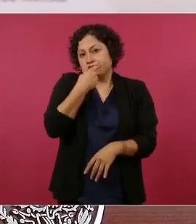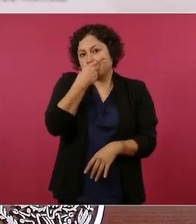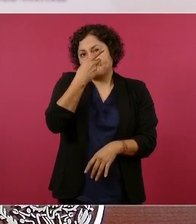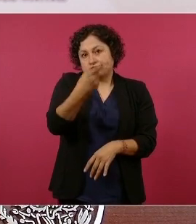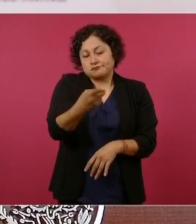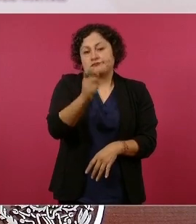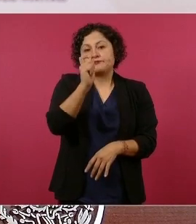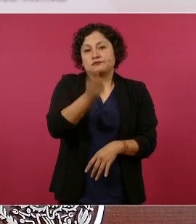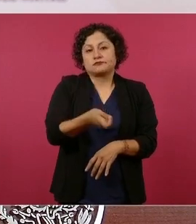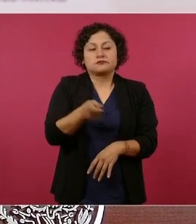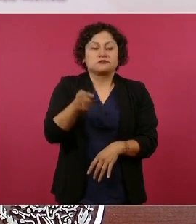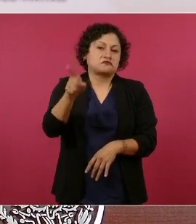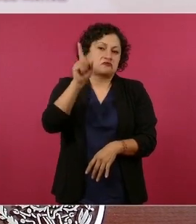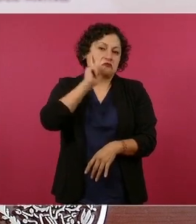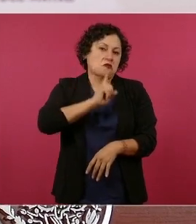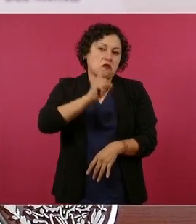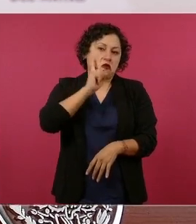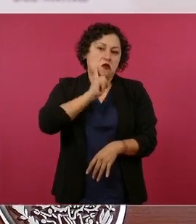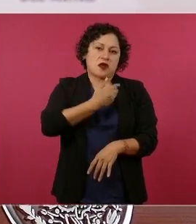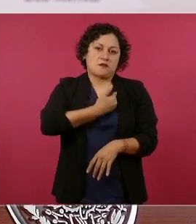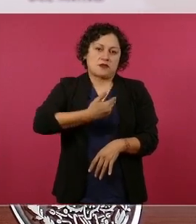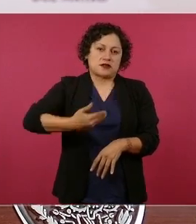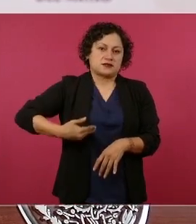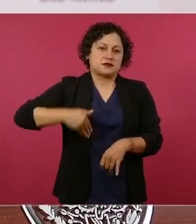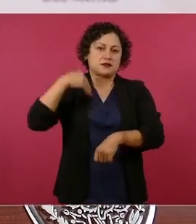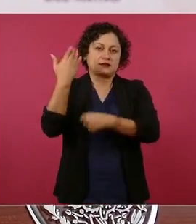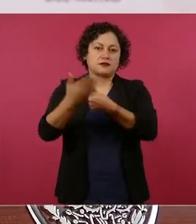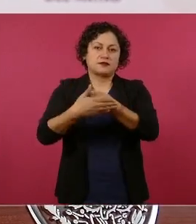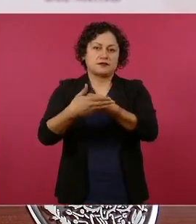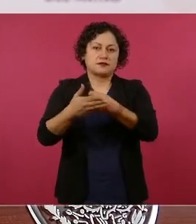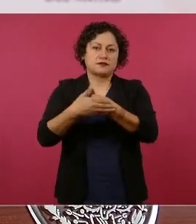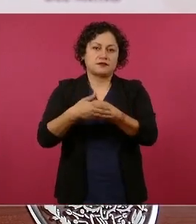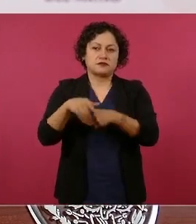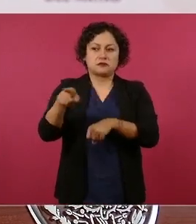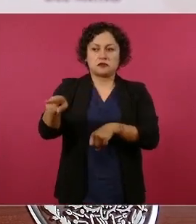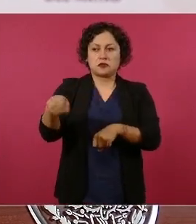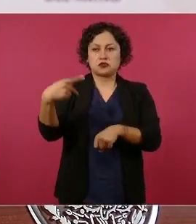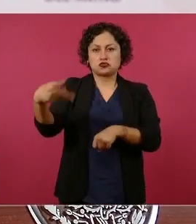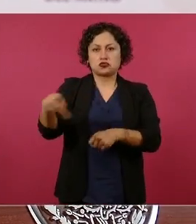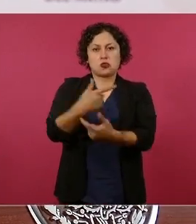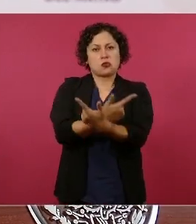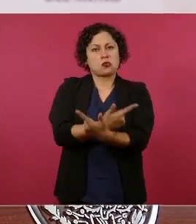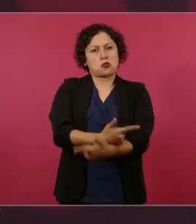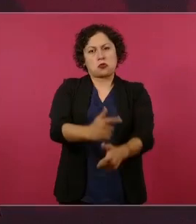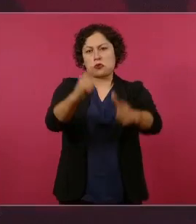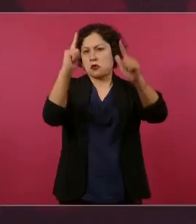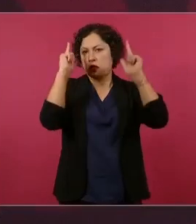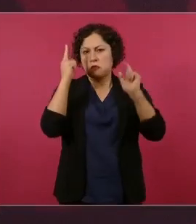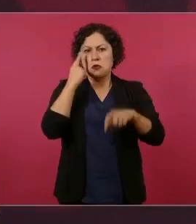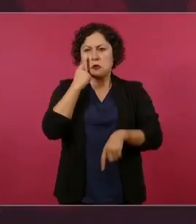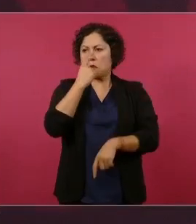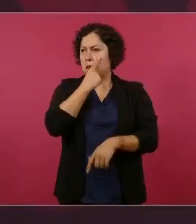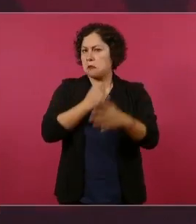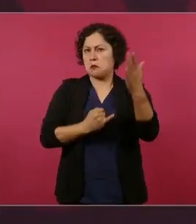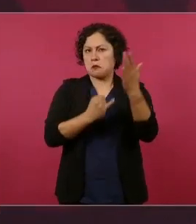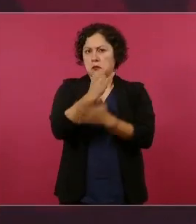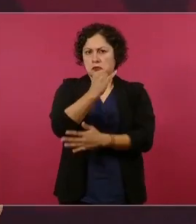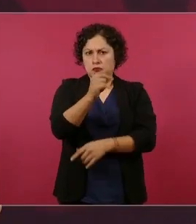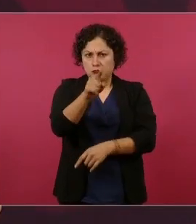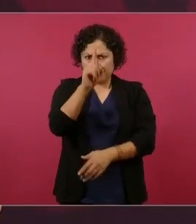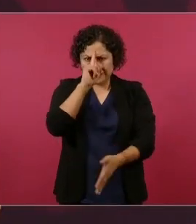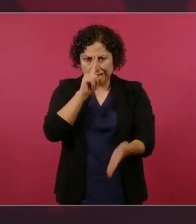la presidenta electa está actuando con absoluta libertad. Yo no estoy